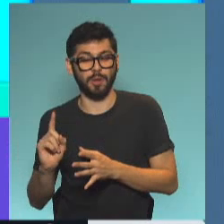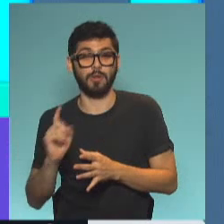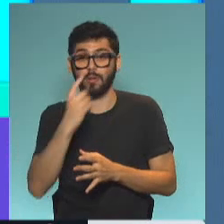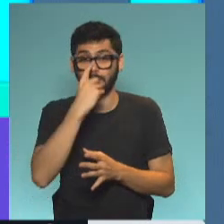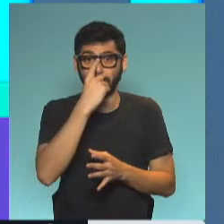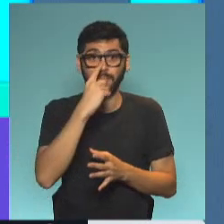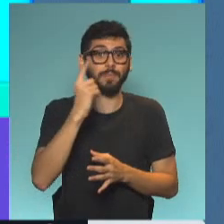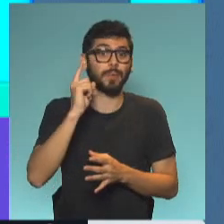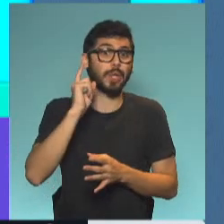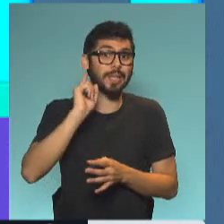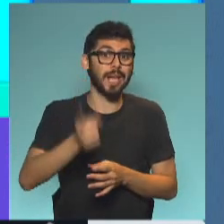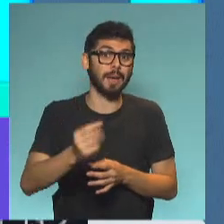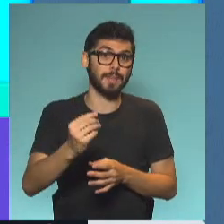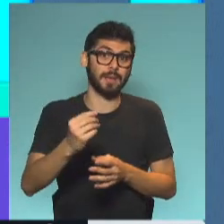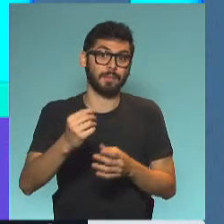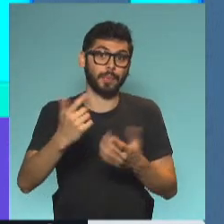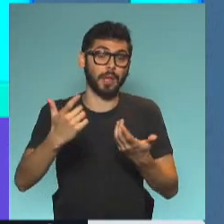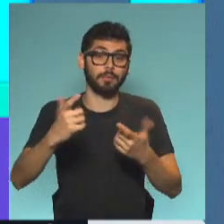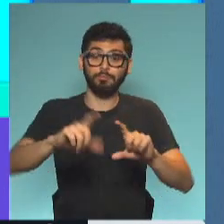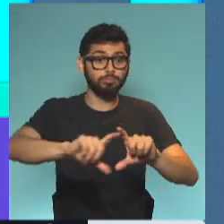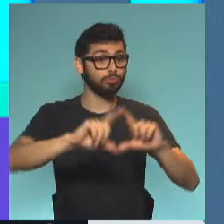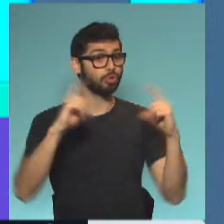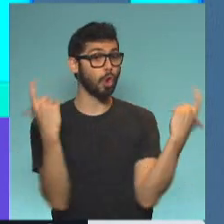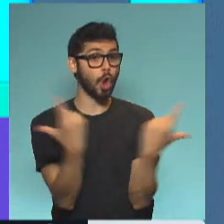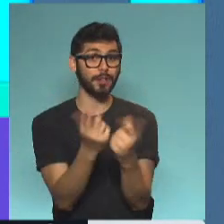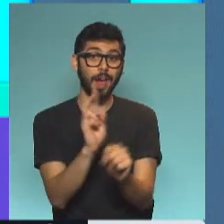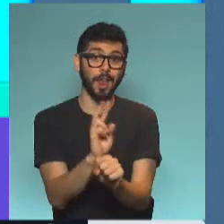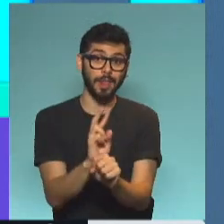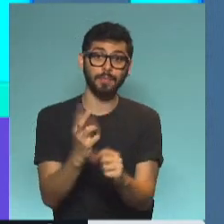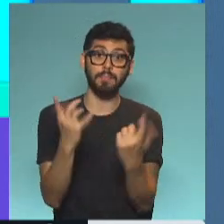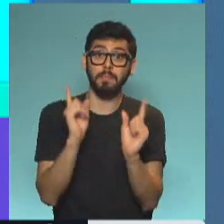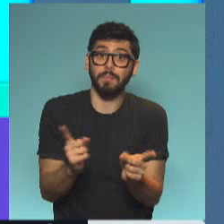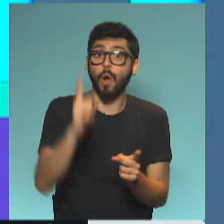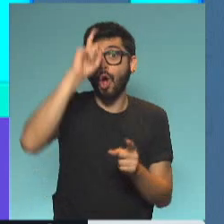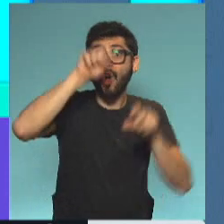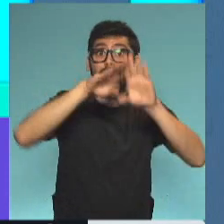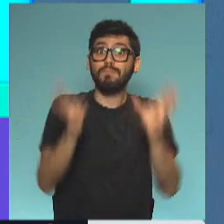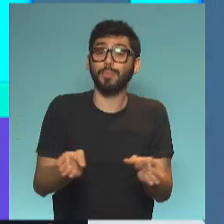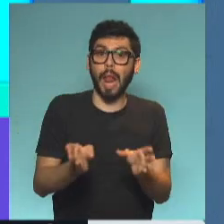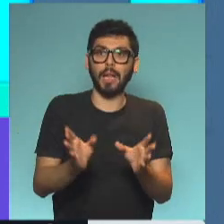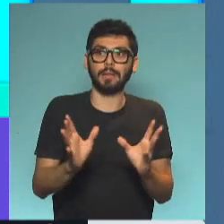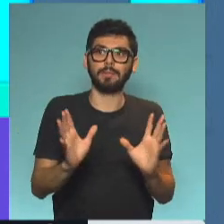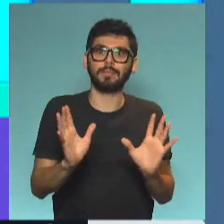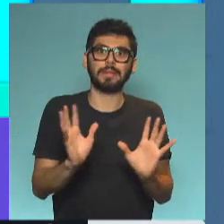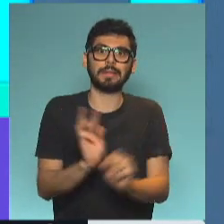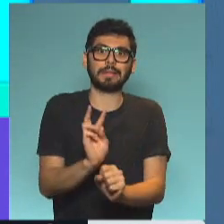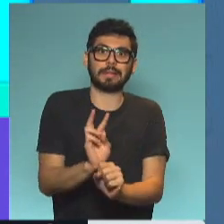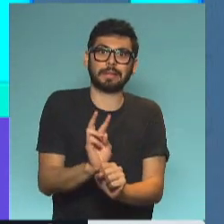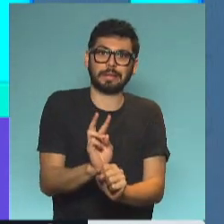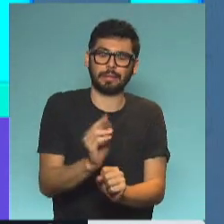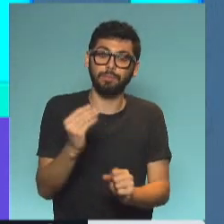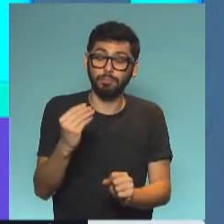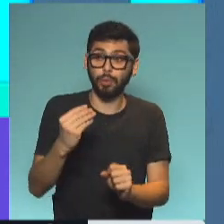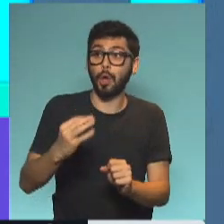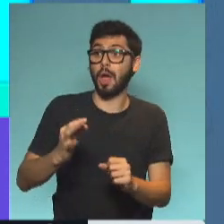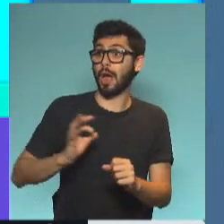un impacto muy importante en el resto de nuestra sociedad y en cuidar ese sistema de salud que después de todo el esfuerzo que se hizo el año pasado